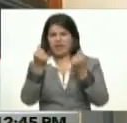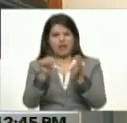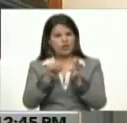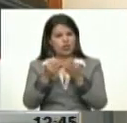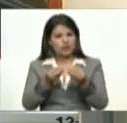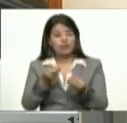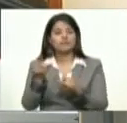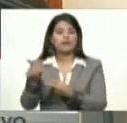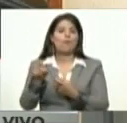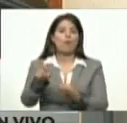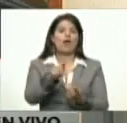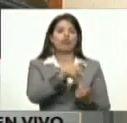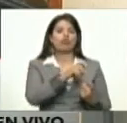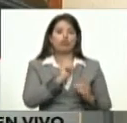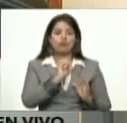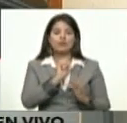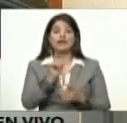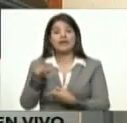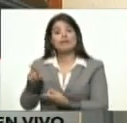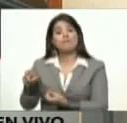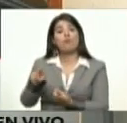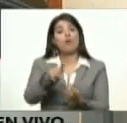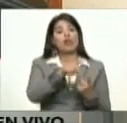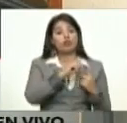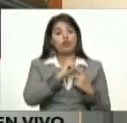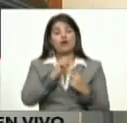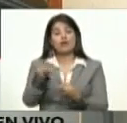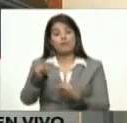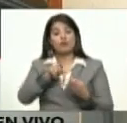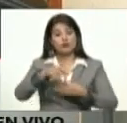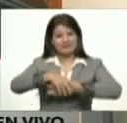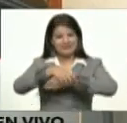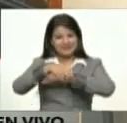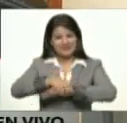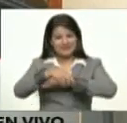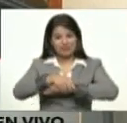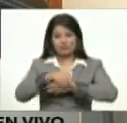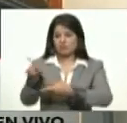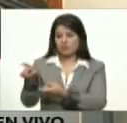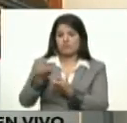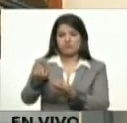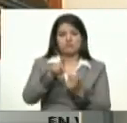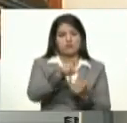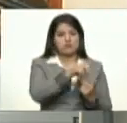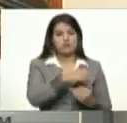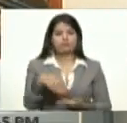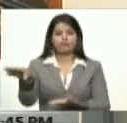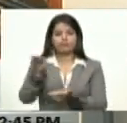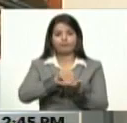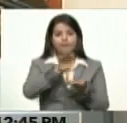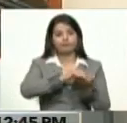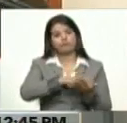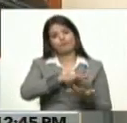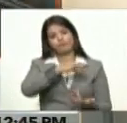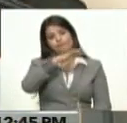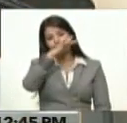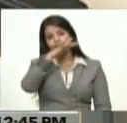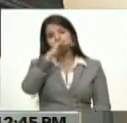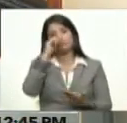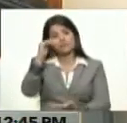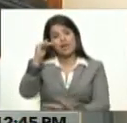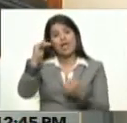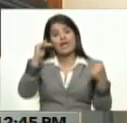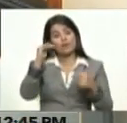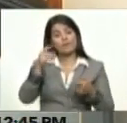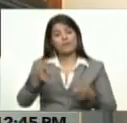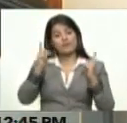Venezuela o que hemos entregado, son gracias a la recaudación fiscal, a la recaudación del SENIAT, y que, bueno,